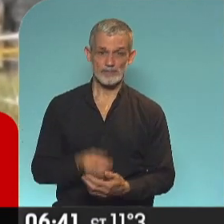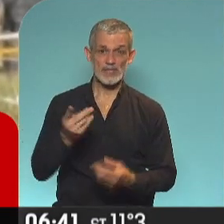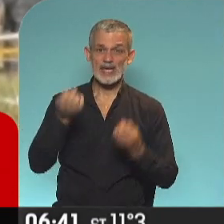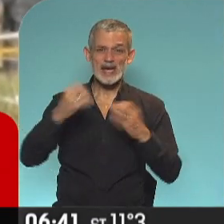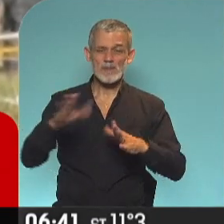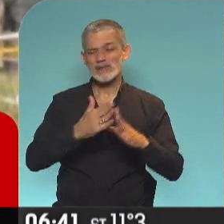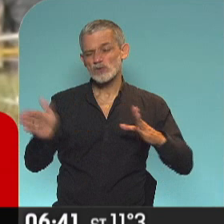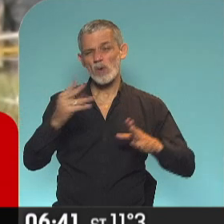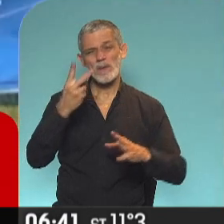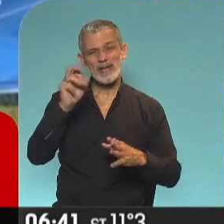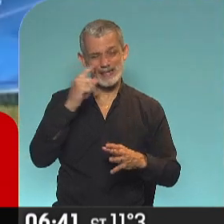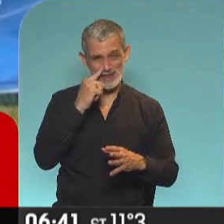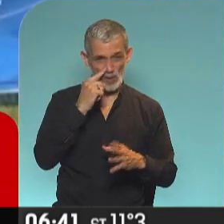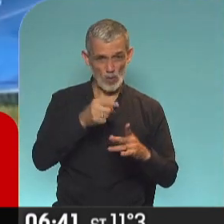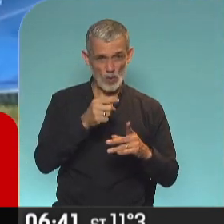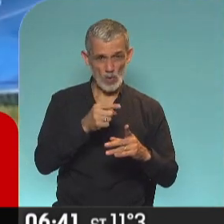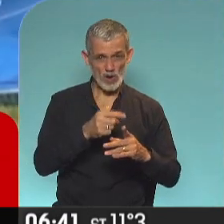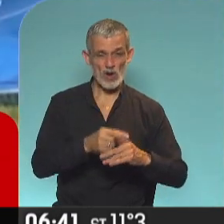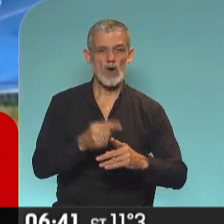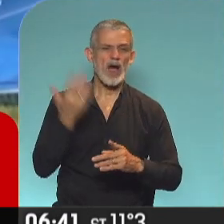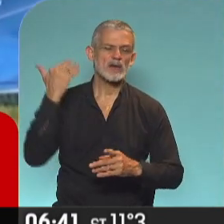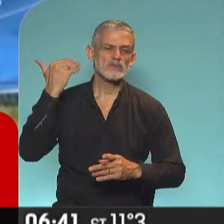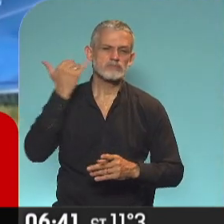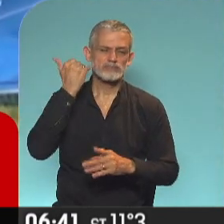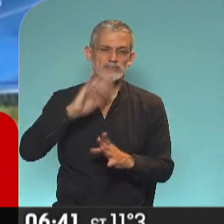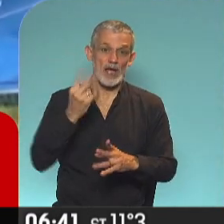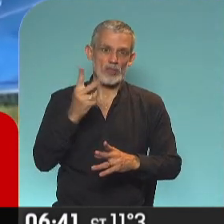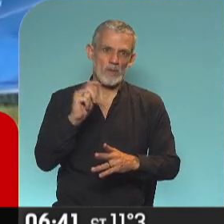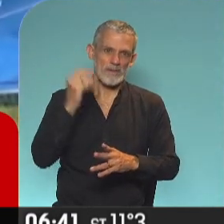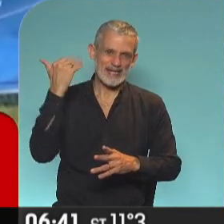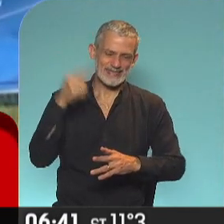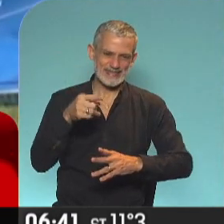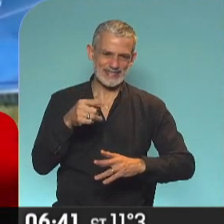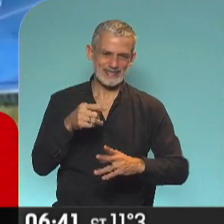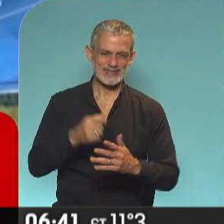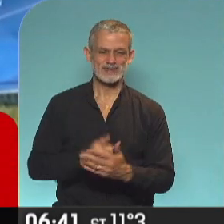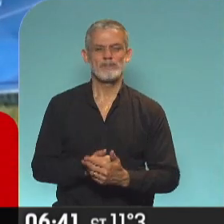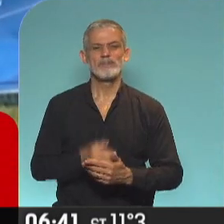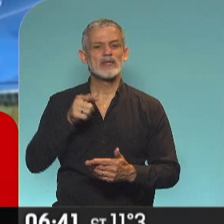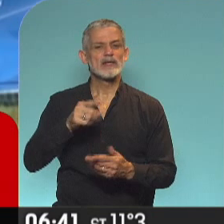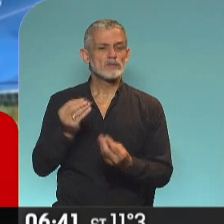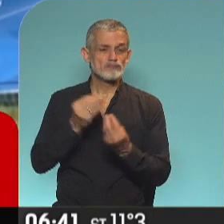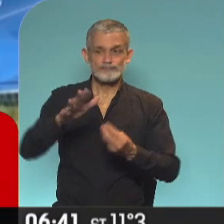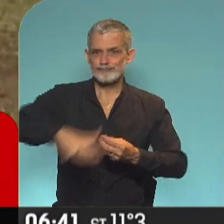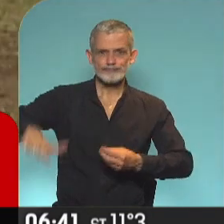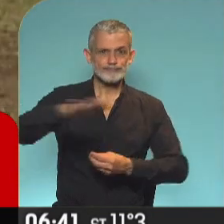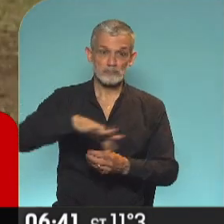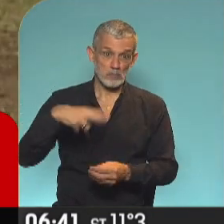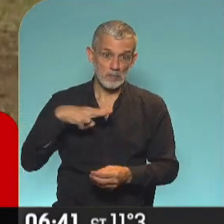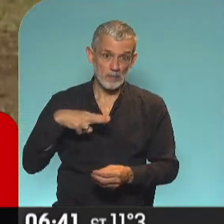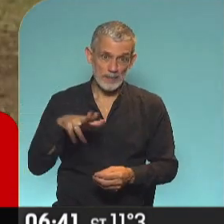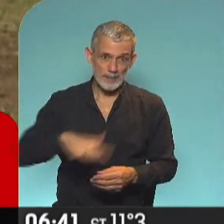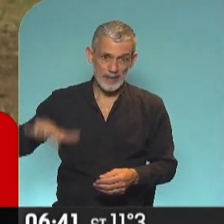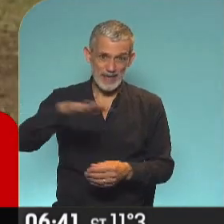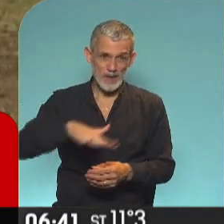inició el 20 de junio, como vos decías, hace ya más de dos meses. Esto, bueno, ocurrió en un predio que es privado.